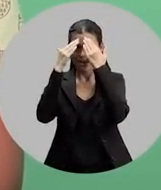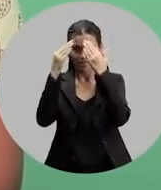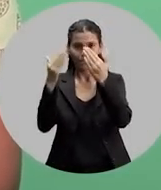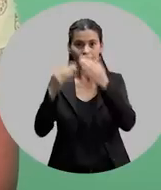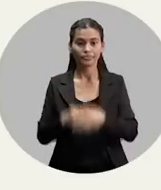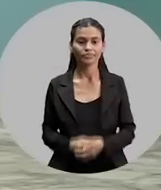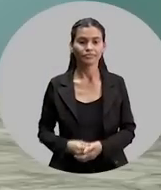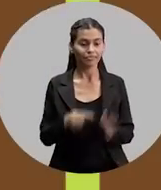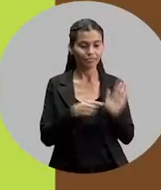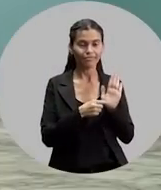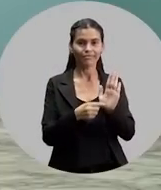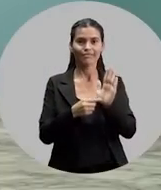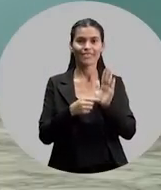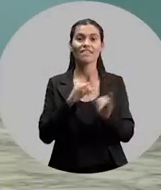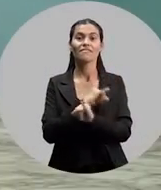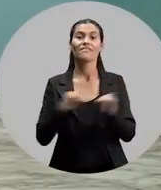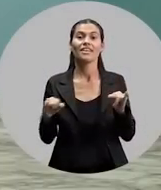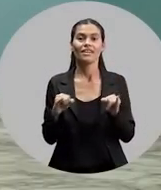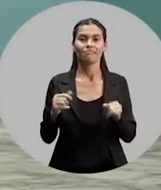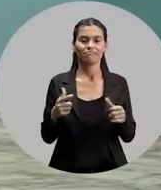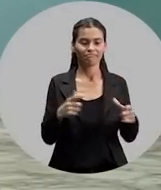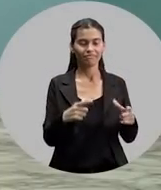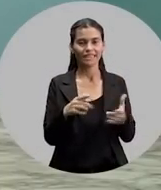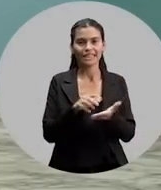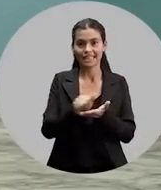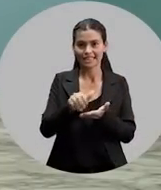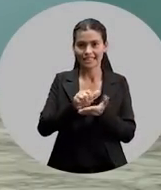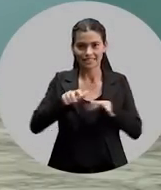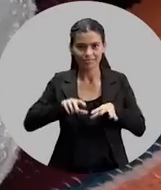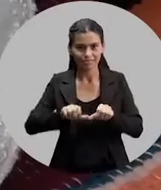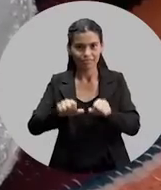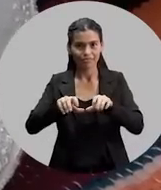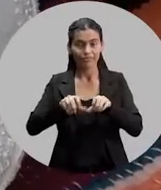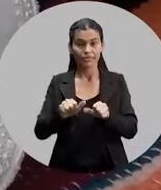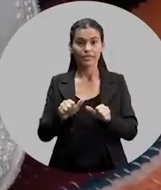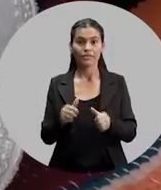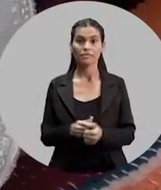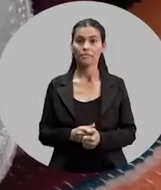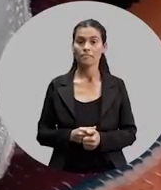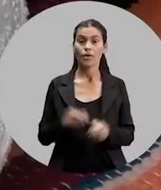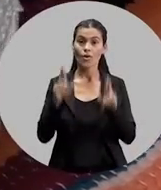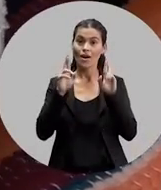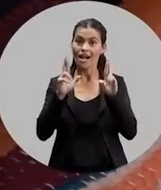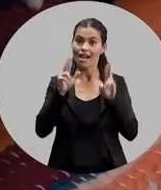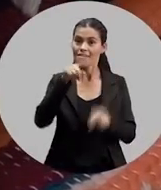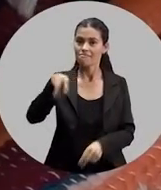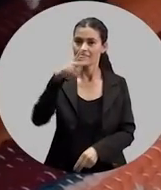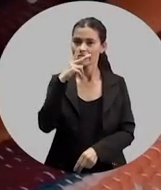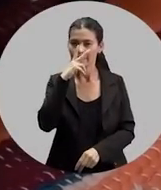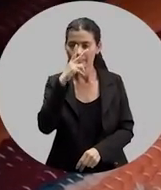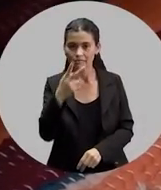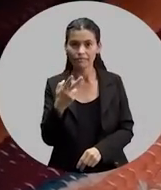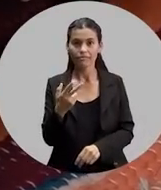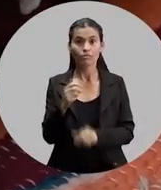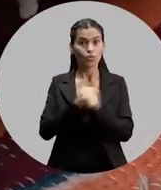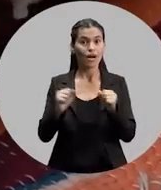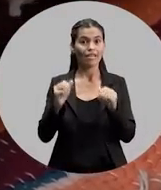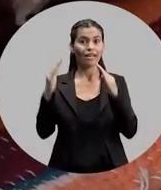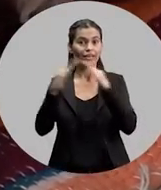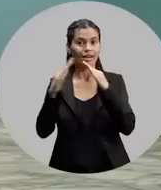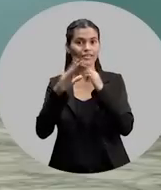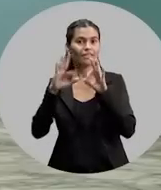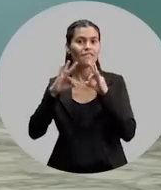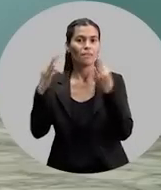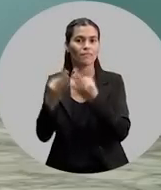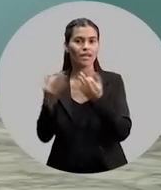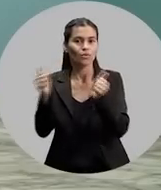Agradecida. Este es el resultado de nuestro chipapo. Espero que les guste, que hagan